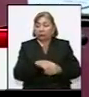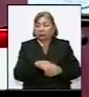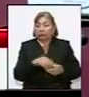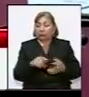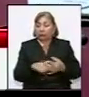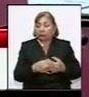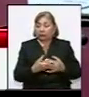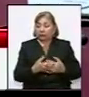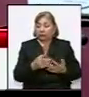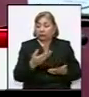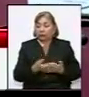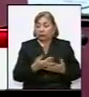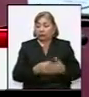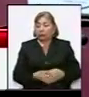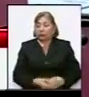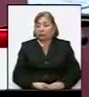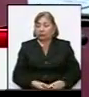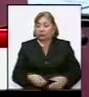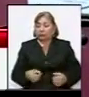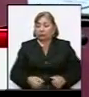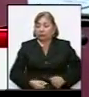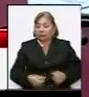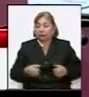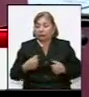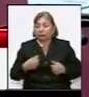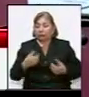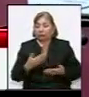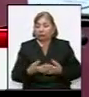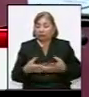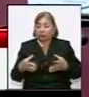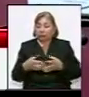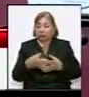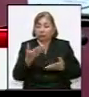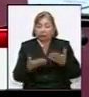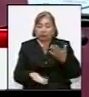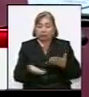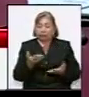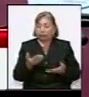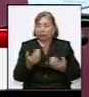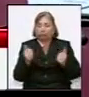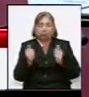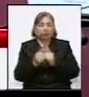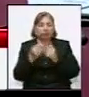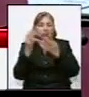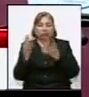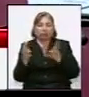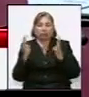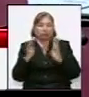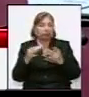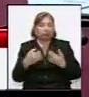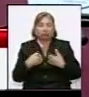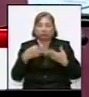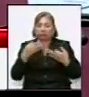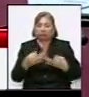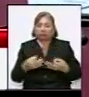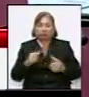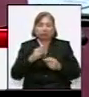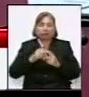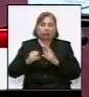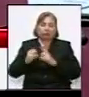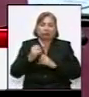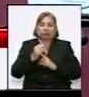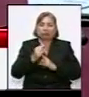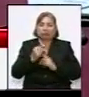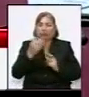tomando en consideración que la vida carcelaria en nuestro sistema muchas veces no va permite una adecuada red socialización